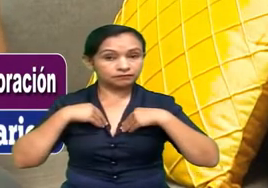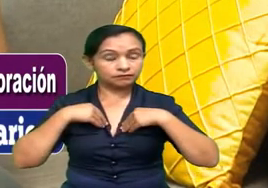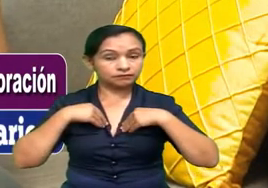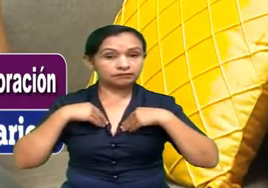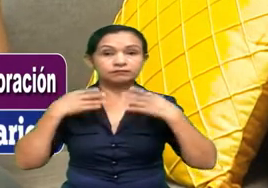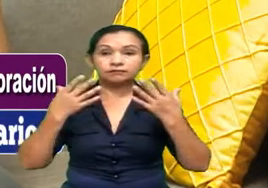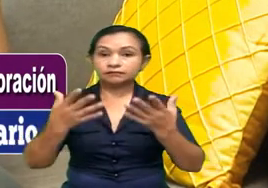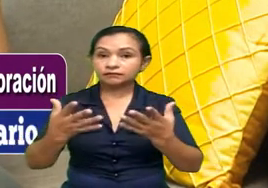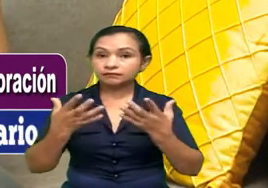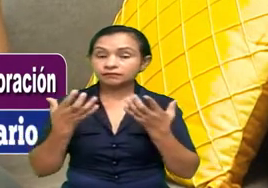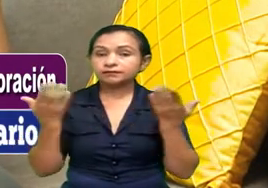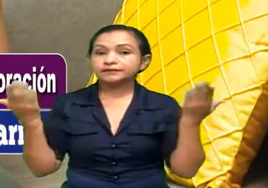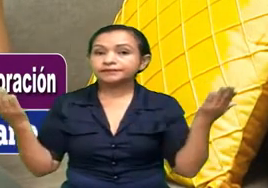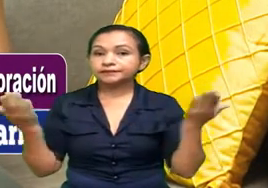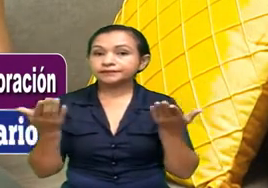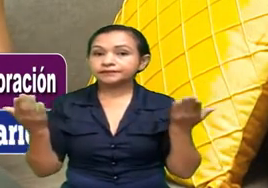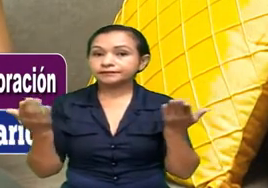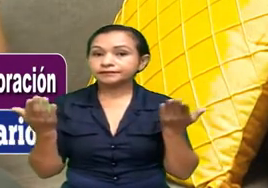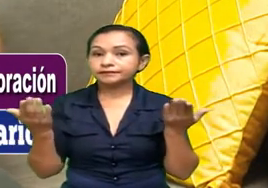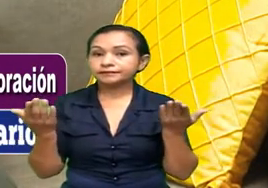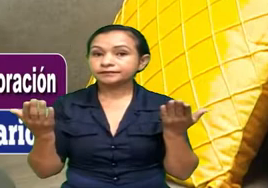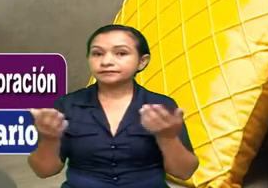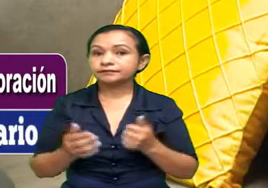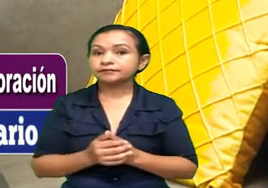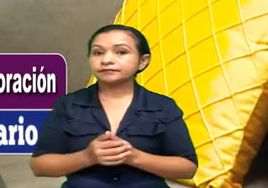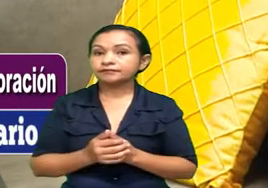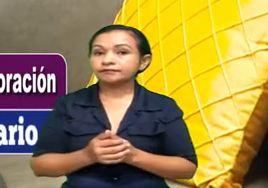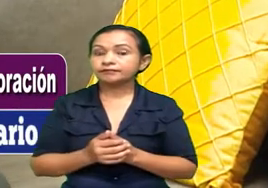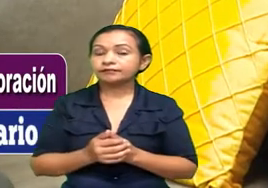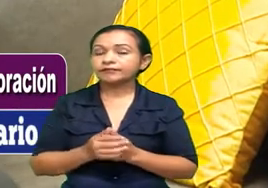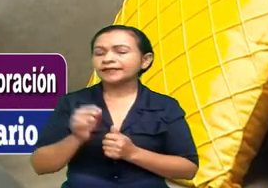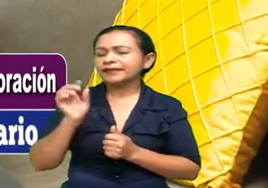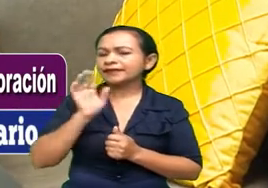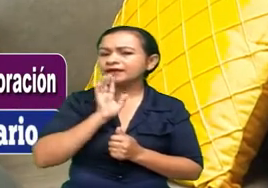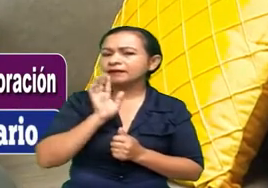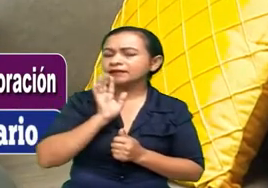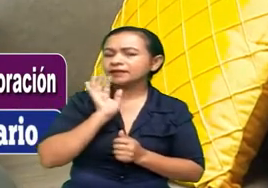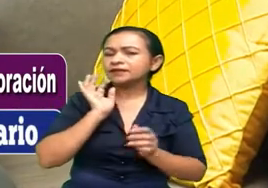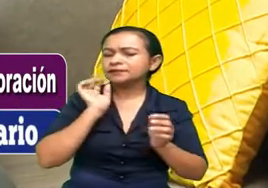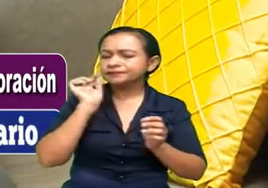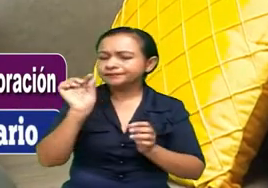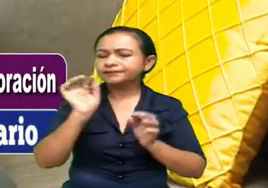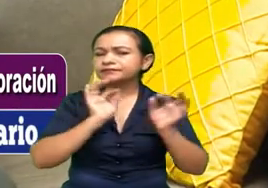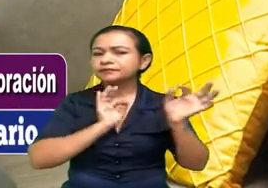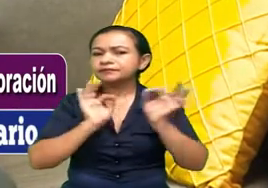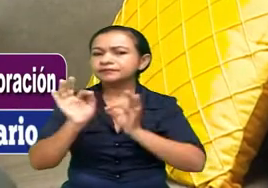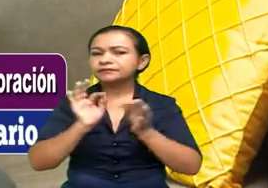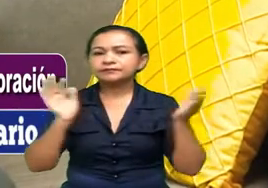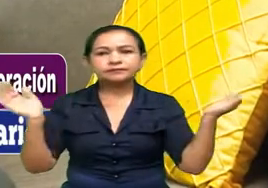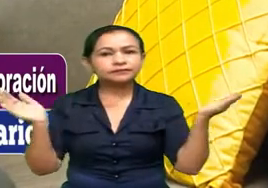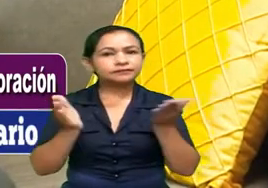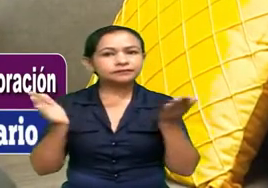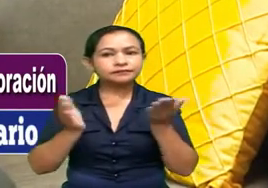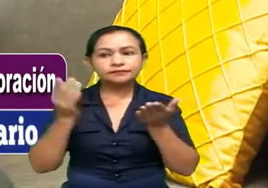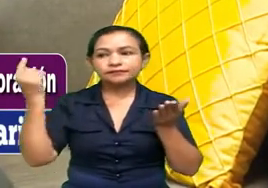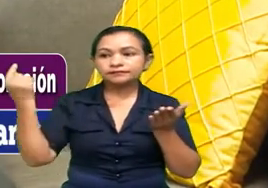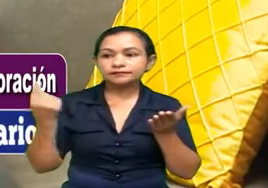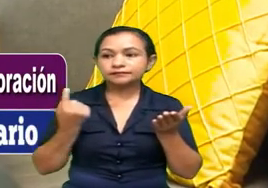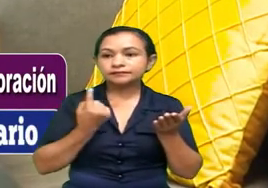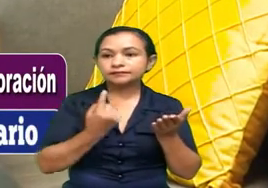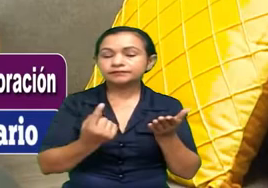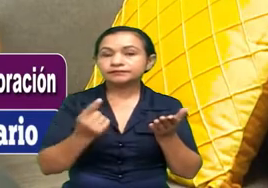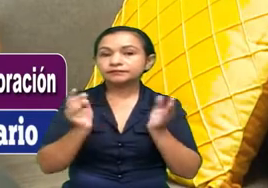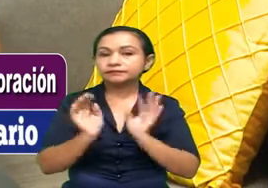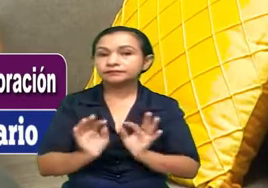quisiera que nos hablara un poco sobre cómo es que llega él ahí, porque en